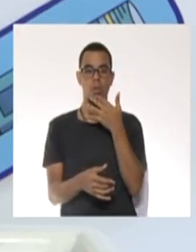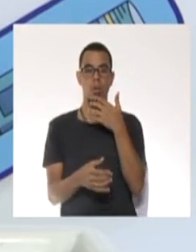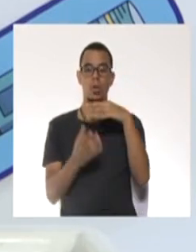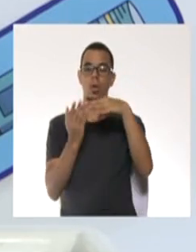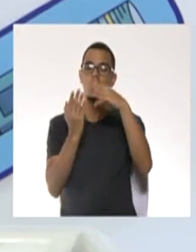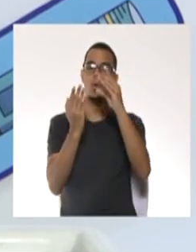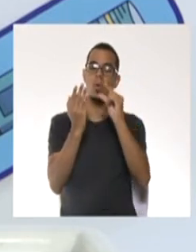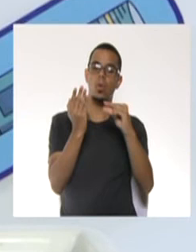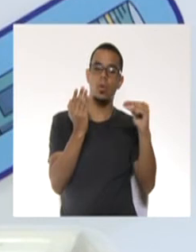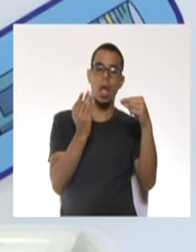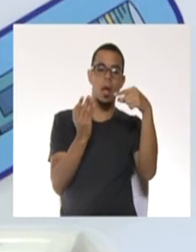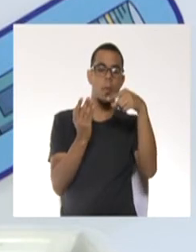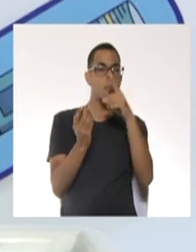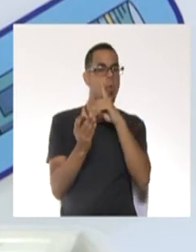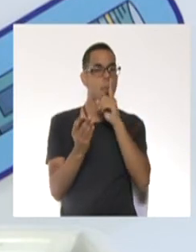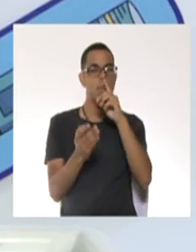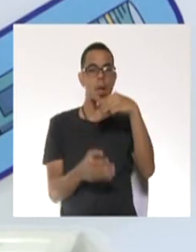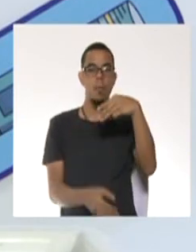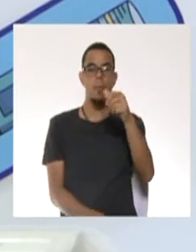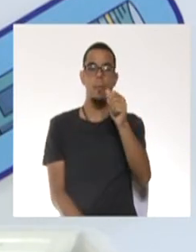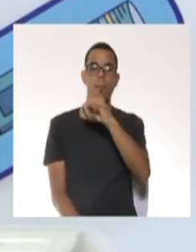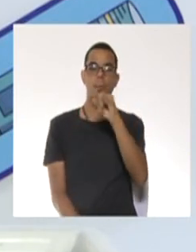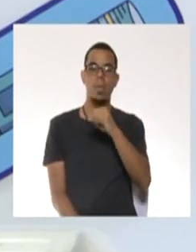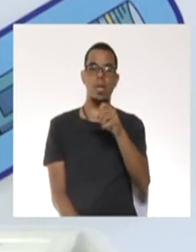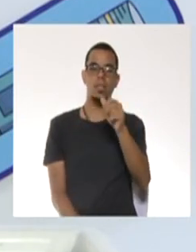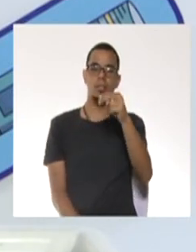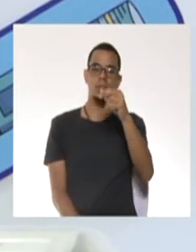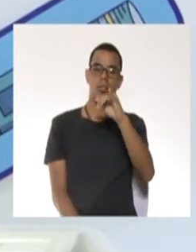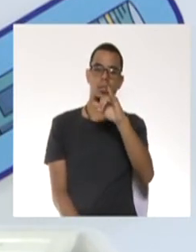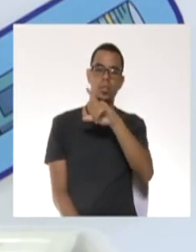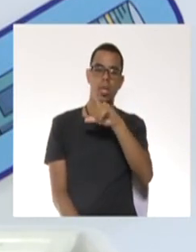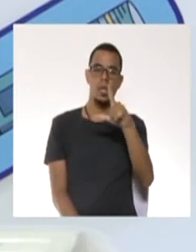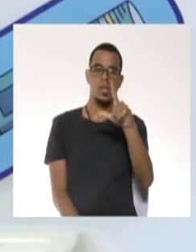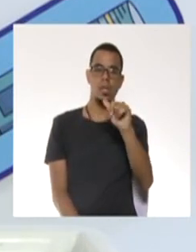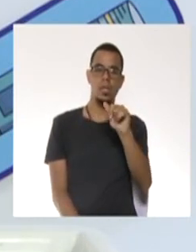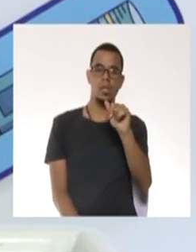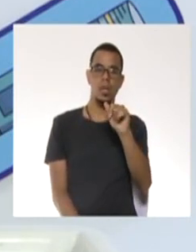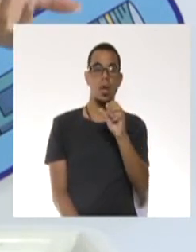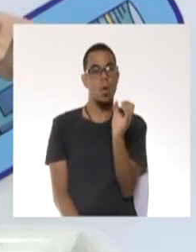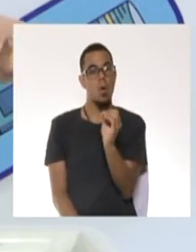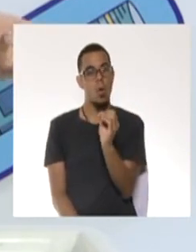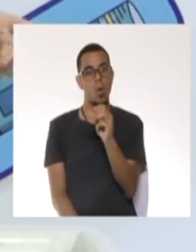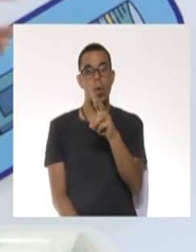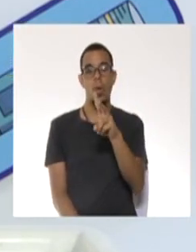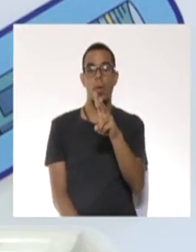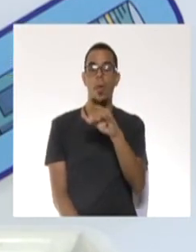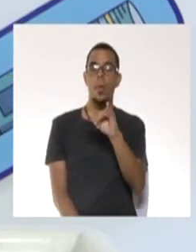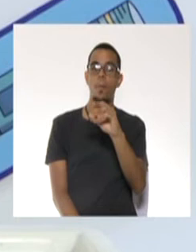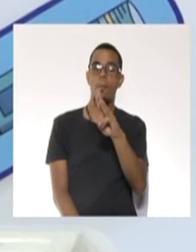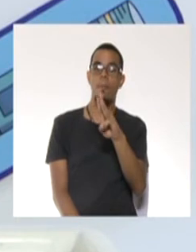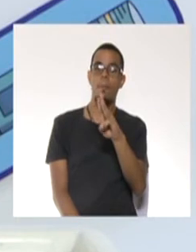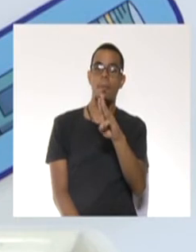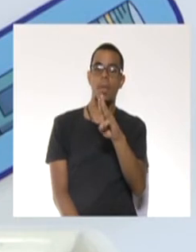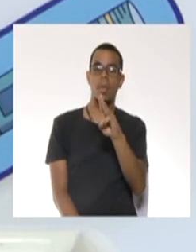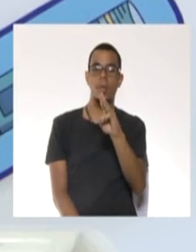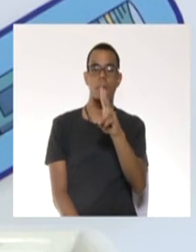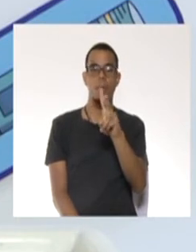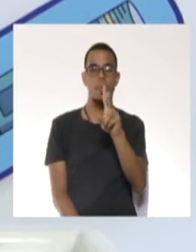traje una que la llaman Big Vaporub, pero es por el olor característico similar al producto. Pero,